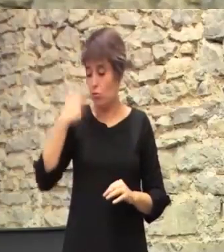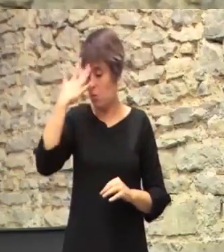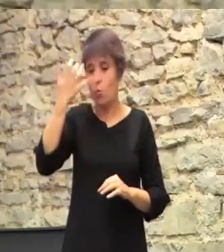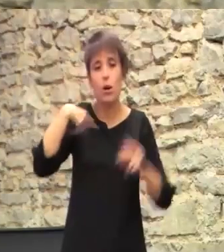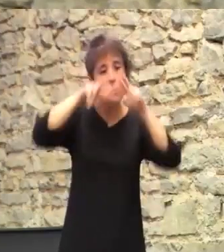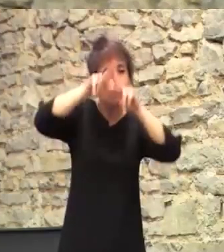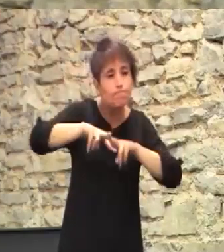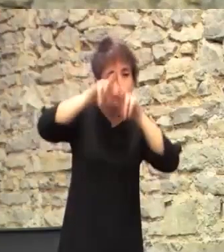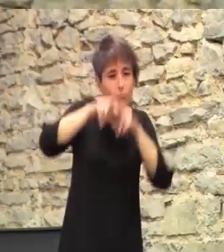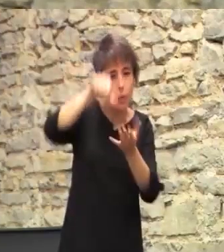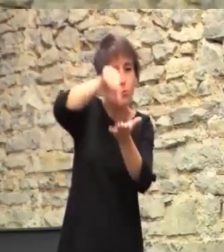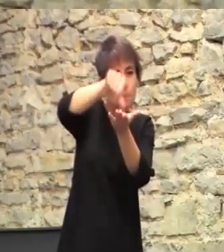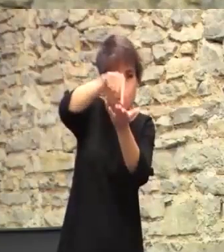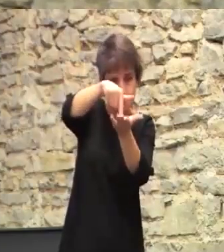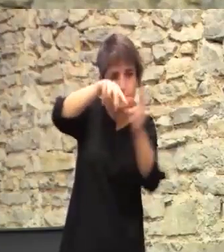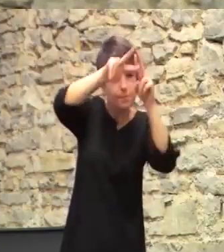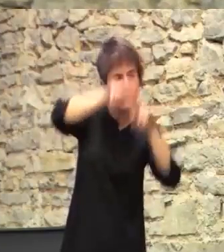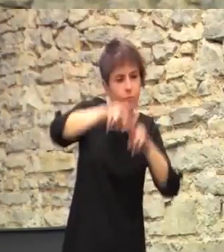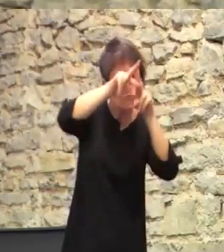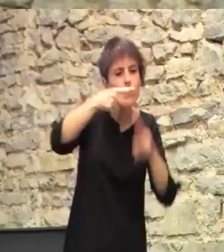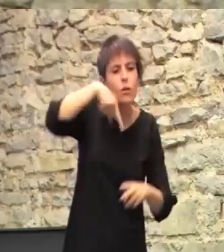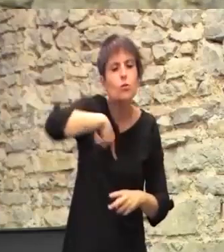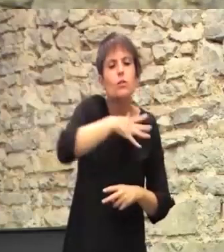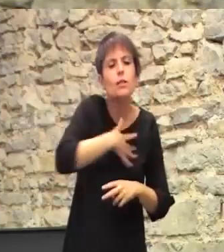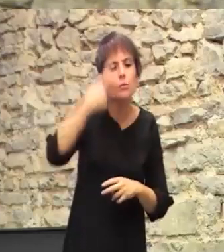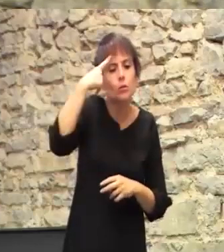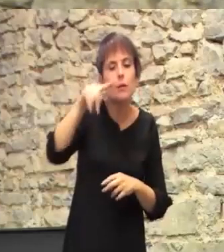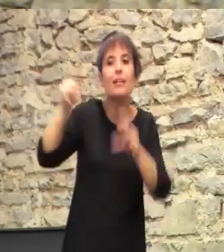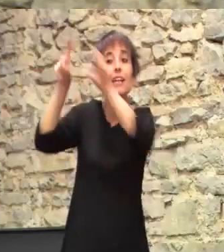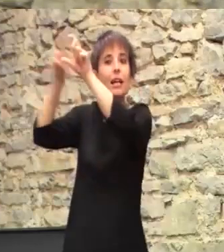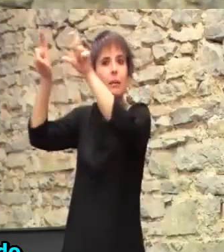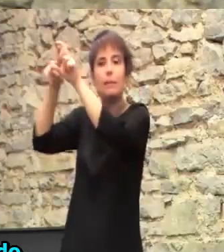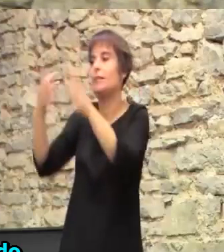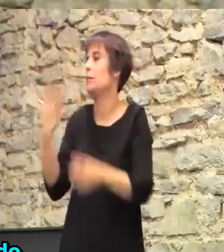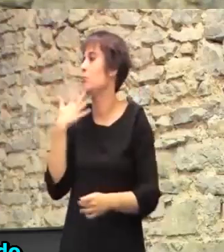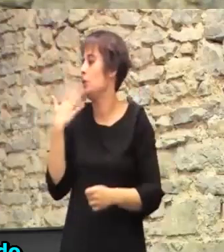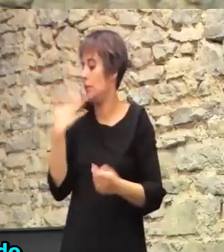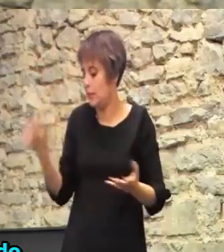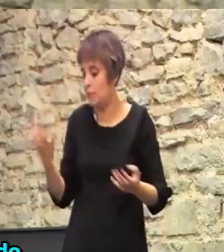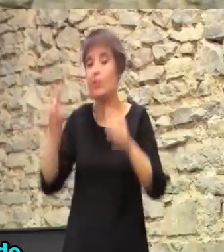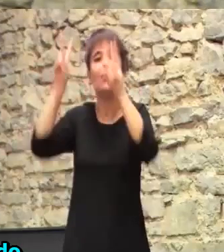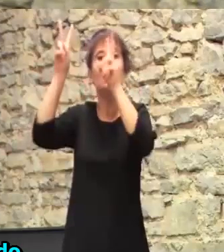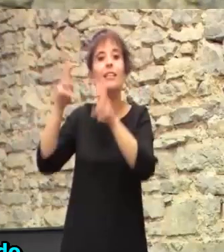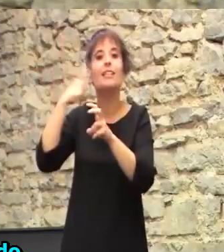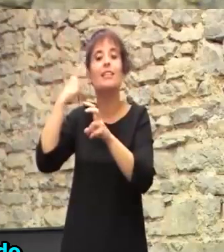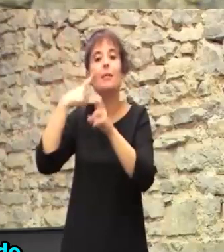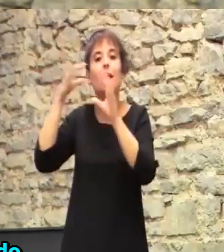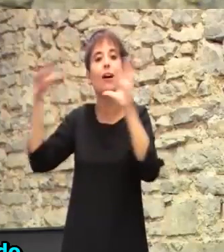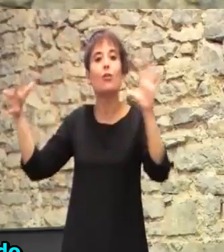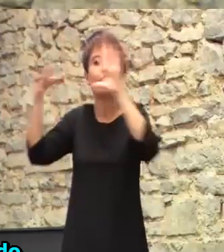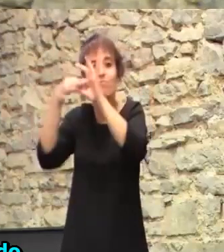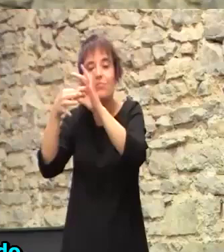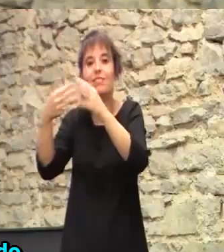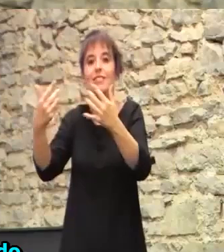estudio en un municipio donde queríamos saber qué pasaba en las empresas yo sé por ejemplo con el tema de las medidas de